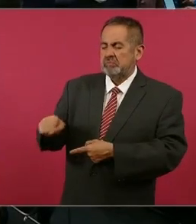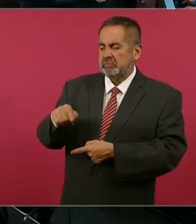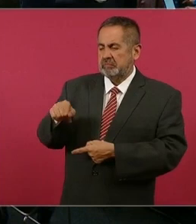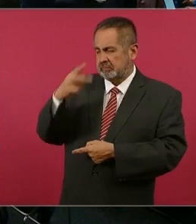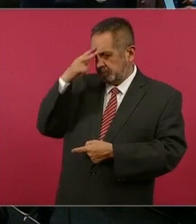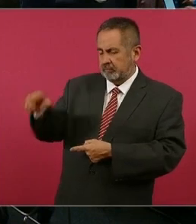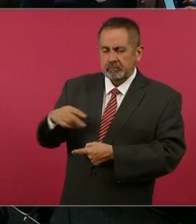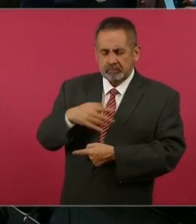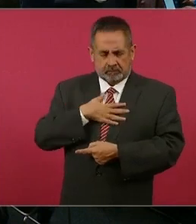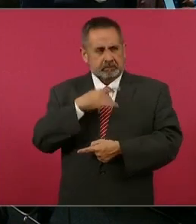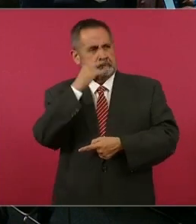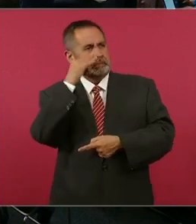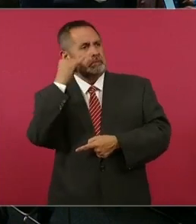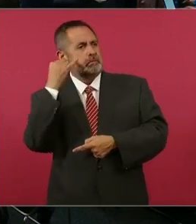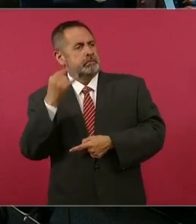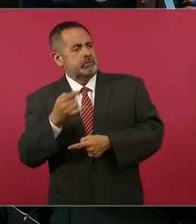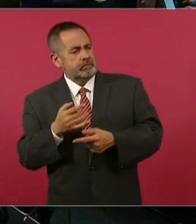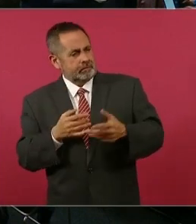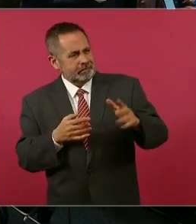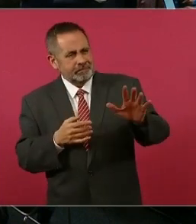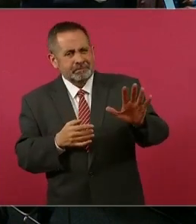Pero miren